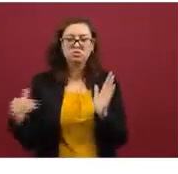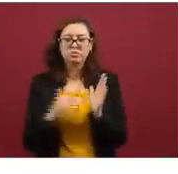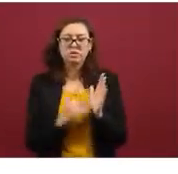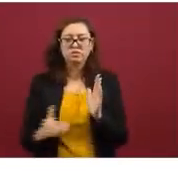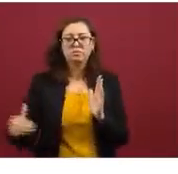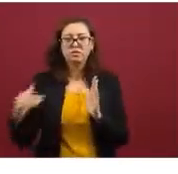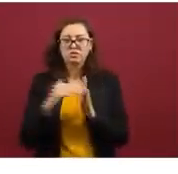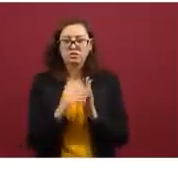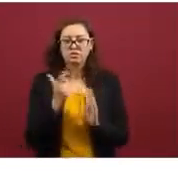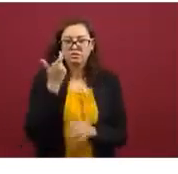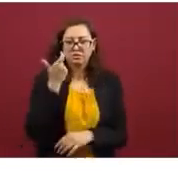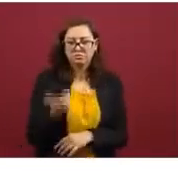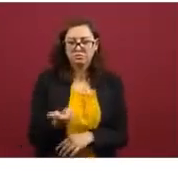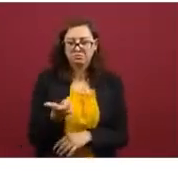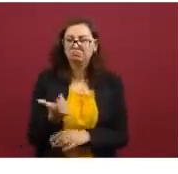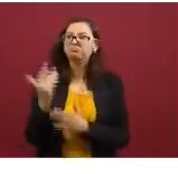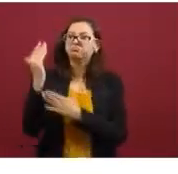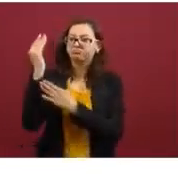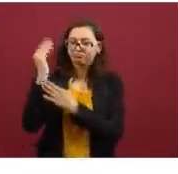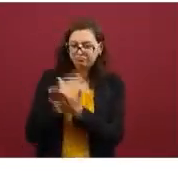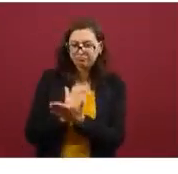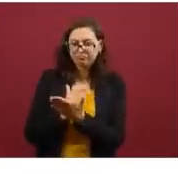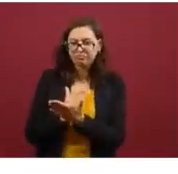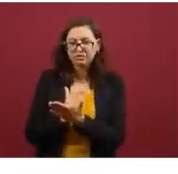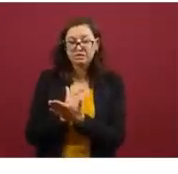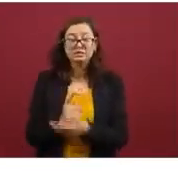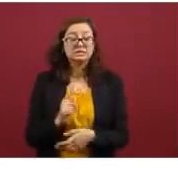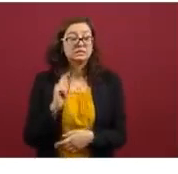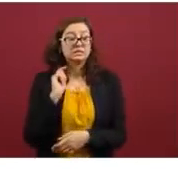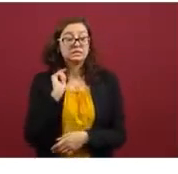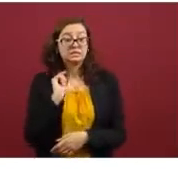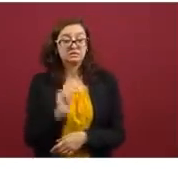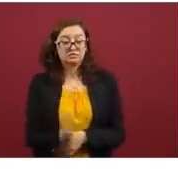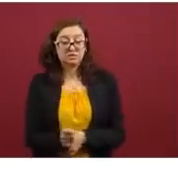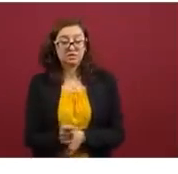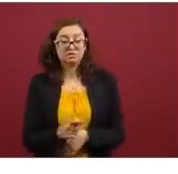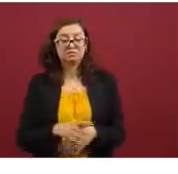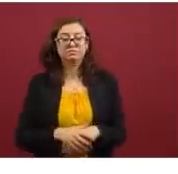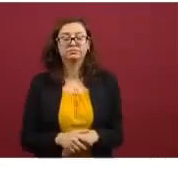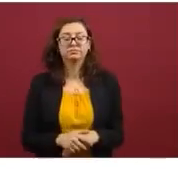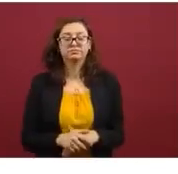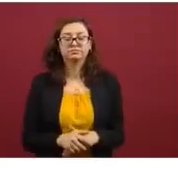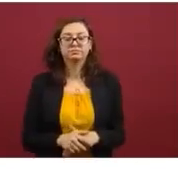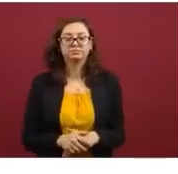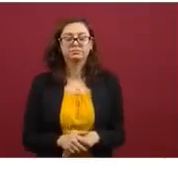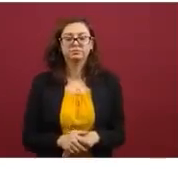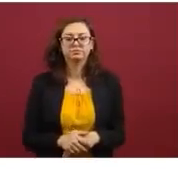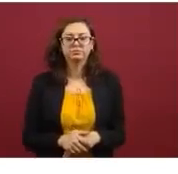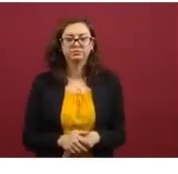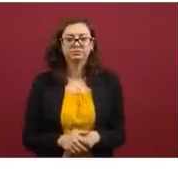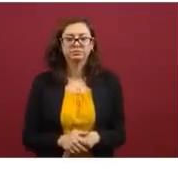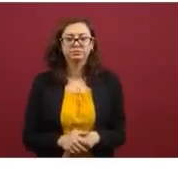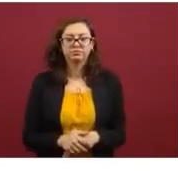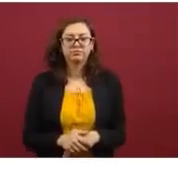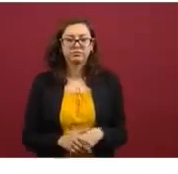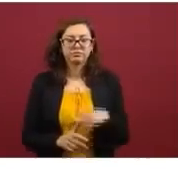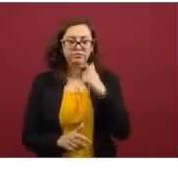pesos. Aquí es importante señalar que, si bien